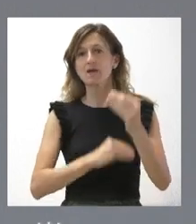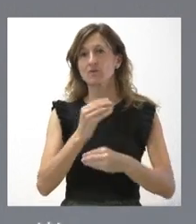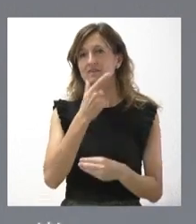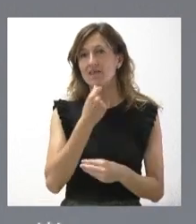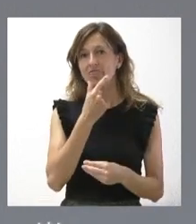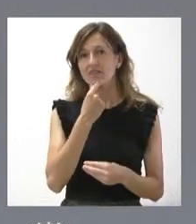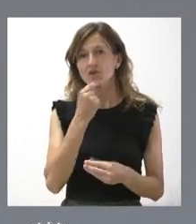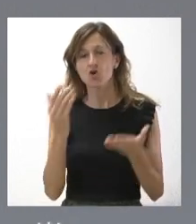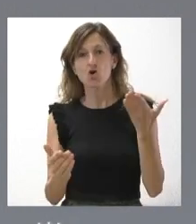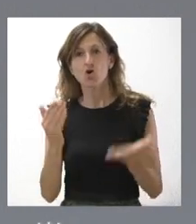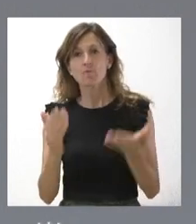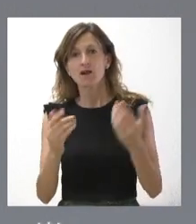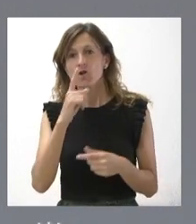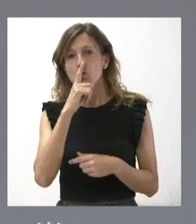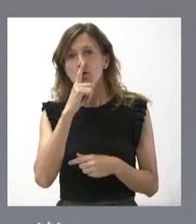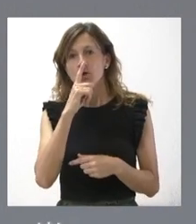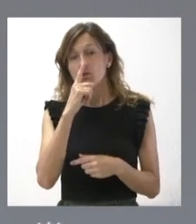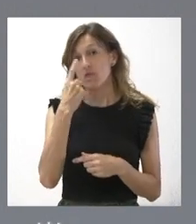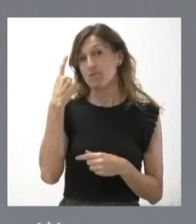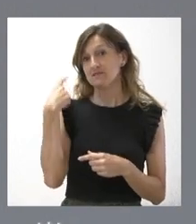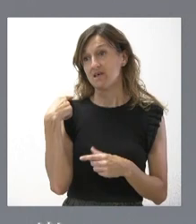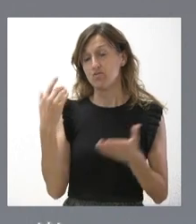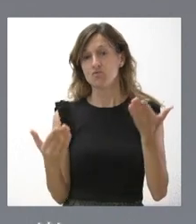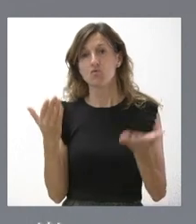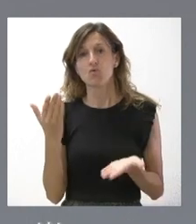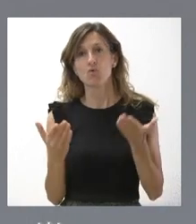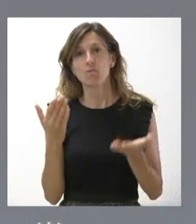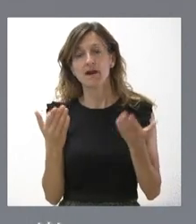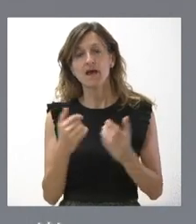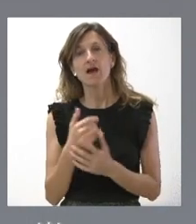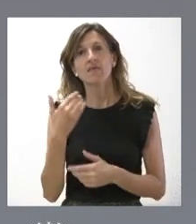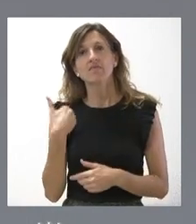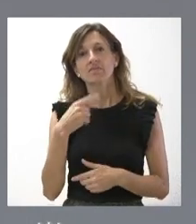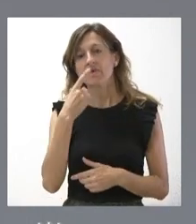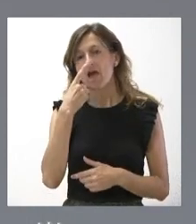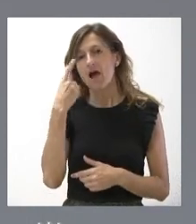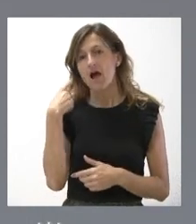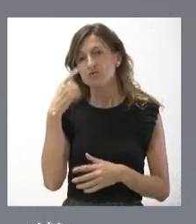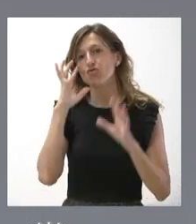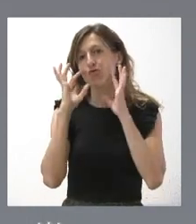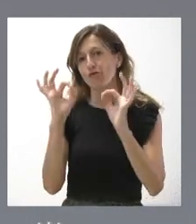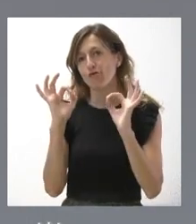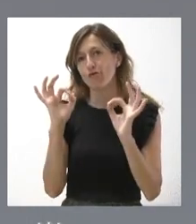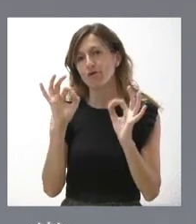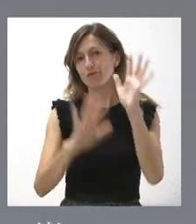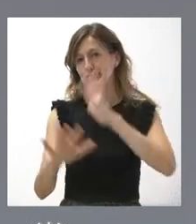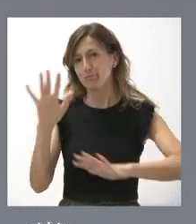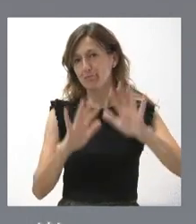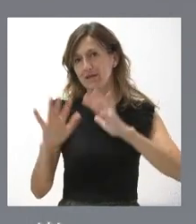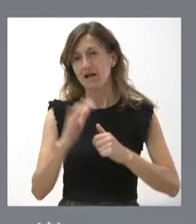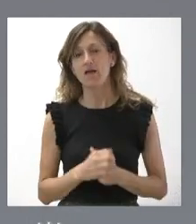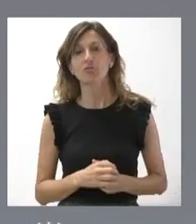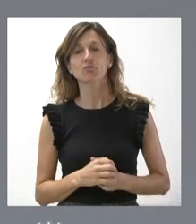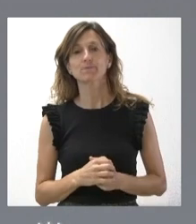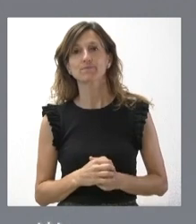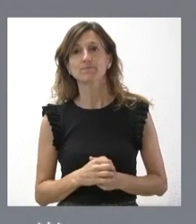nos comparásemos con el año inmediatamente anterior, que han sido años, por razones obvias, complicados. Nosotros